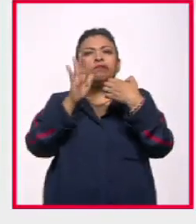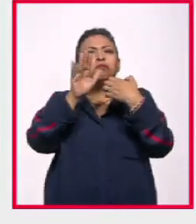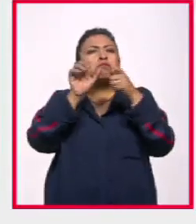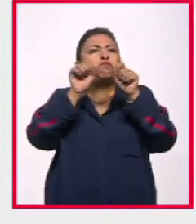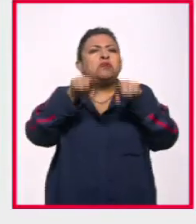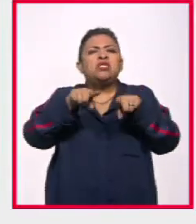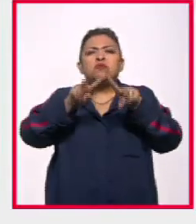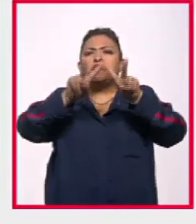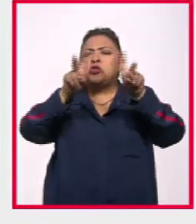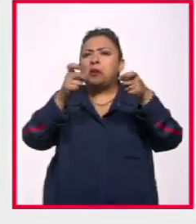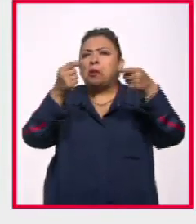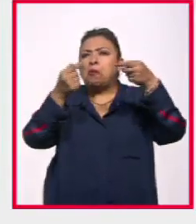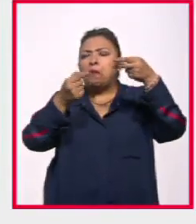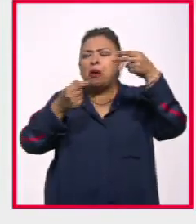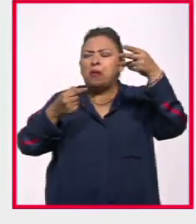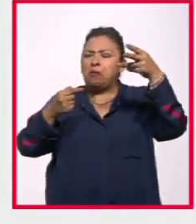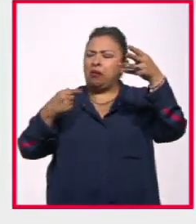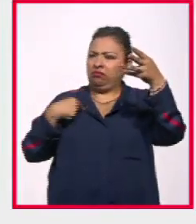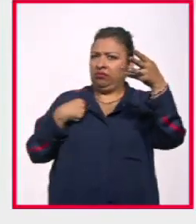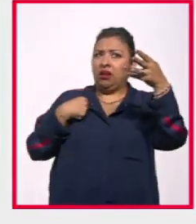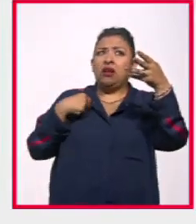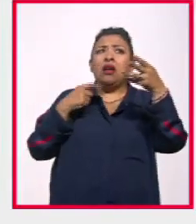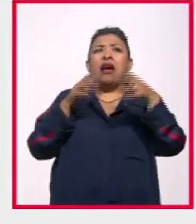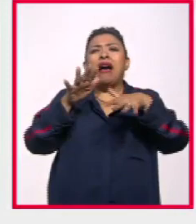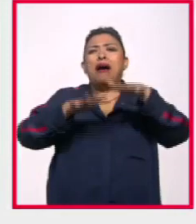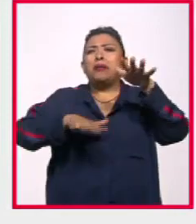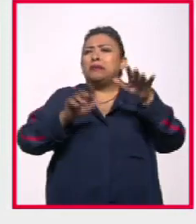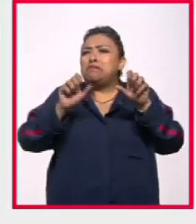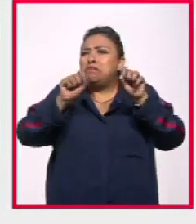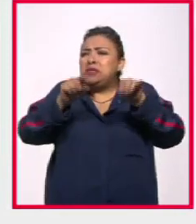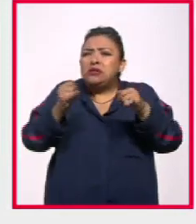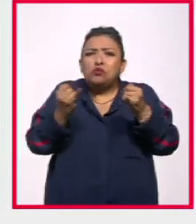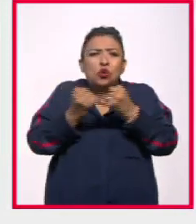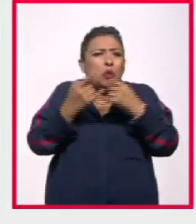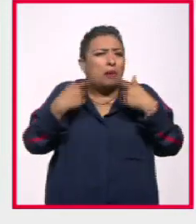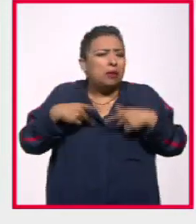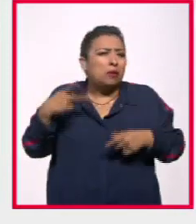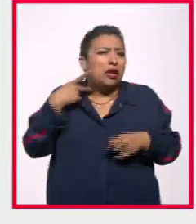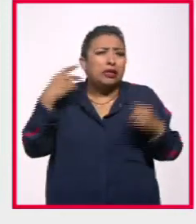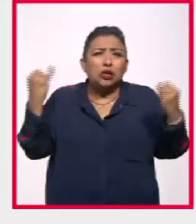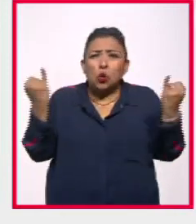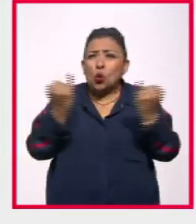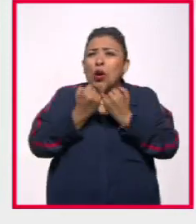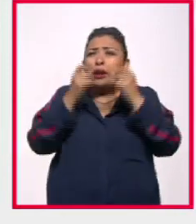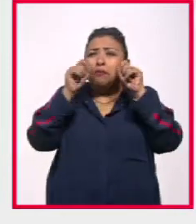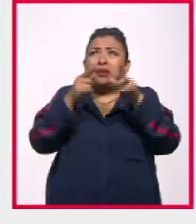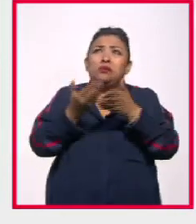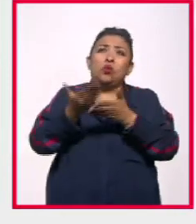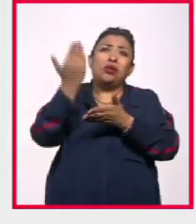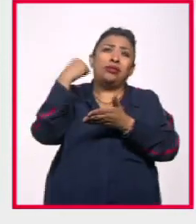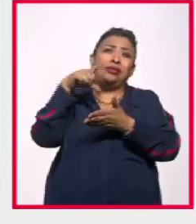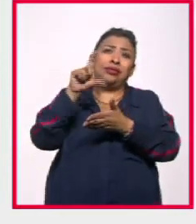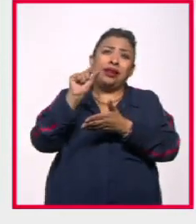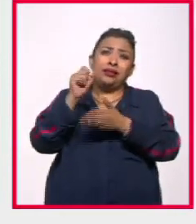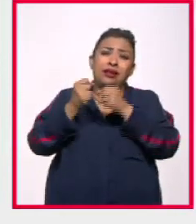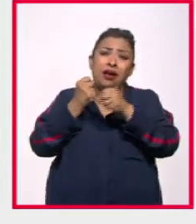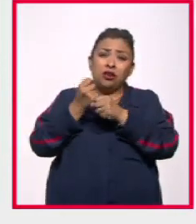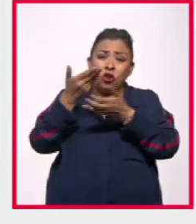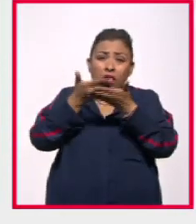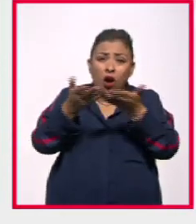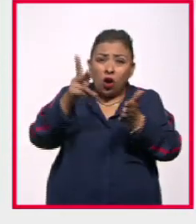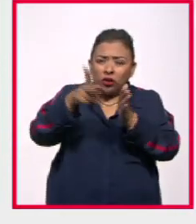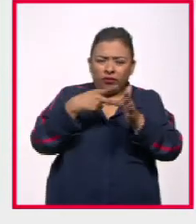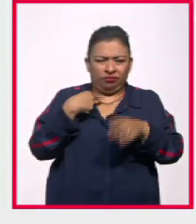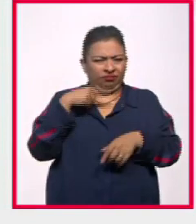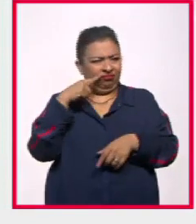mismos temas. Incluso en muchos casos son los mismos políticos de hace 30 años y de repente